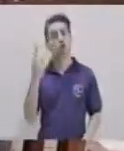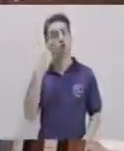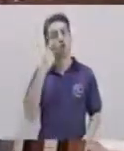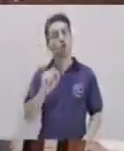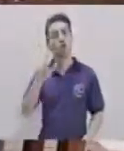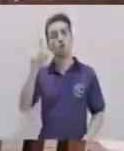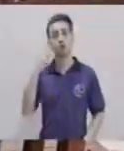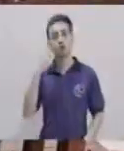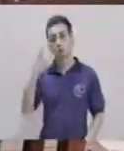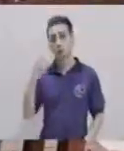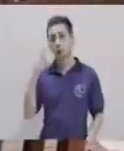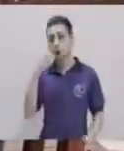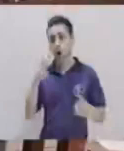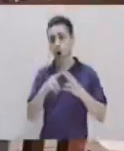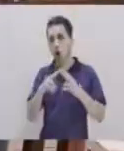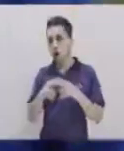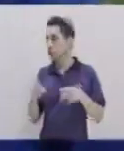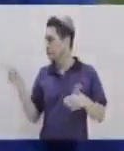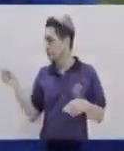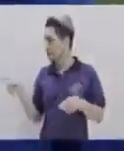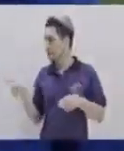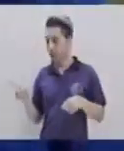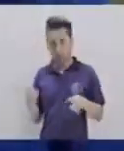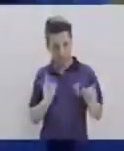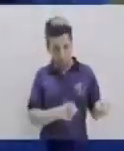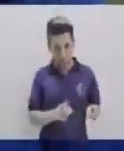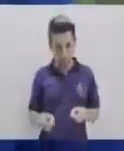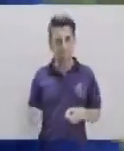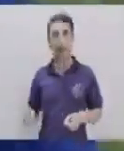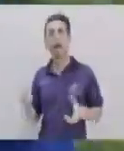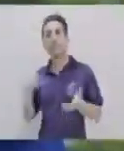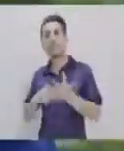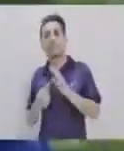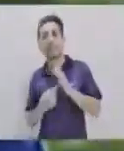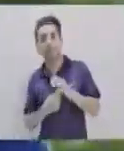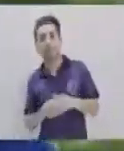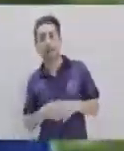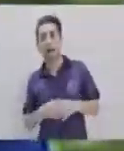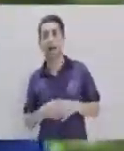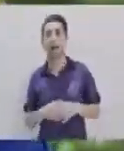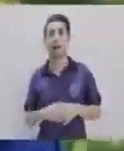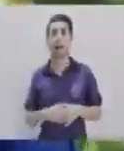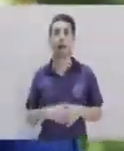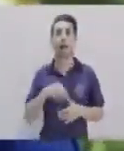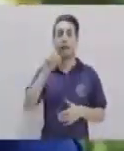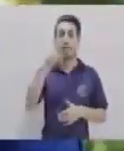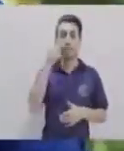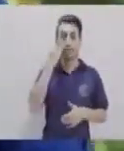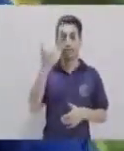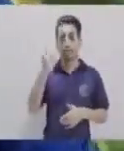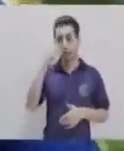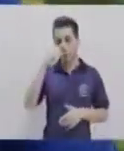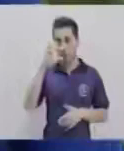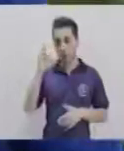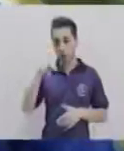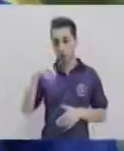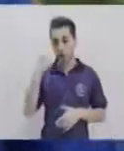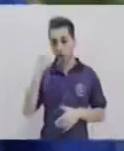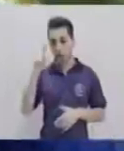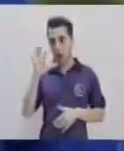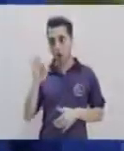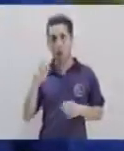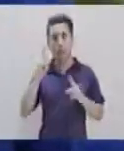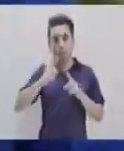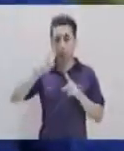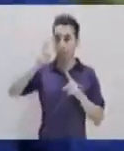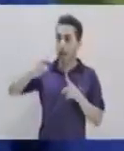solo sones y solo corridos y se empieza a tocar los ritmos que eran populares de la época. Dígase esto,